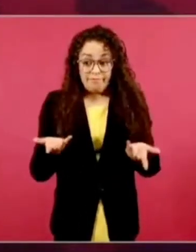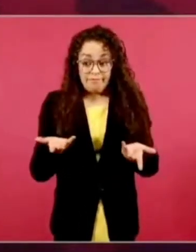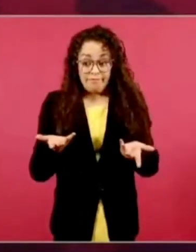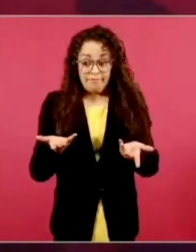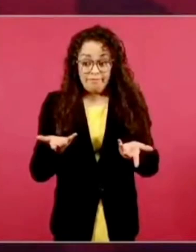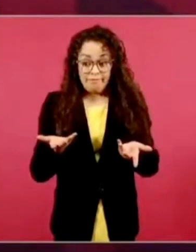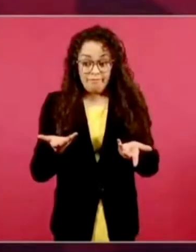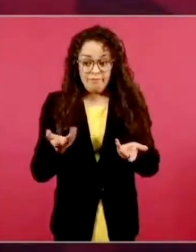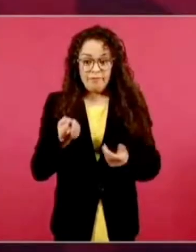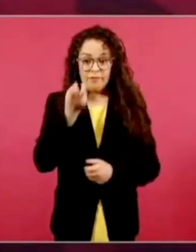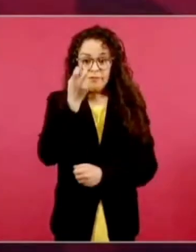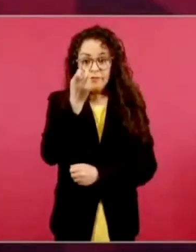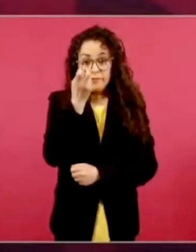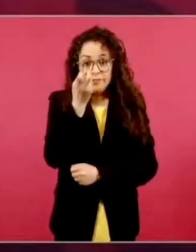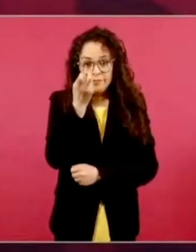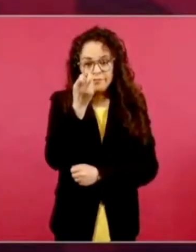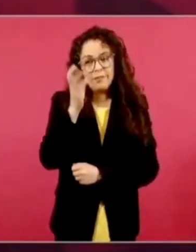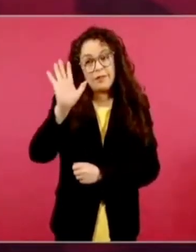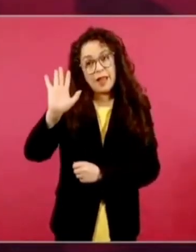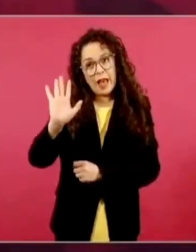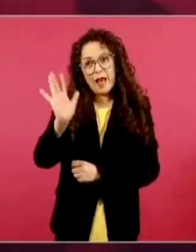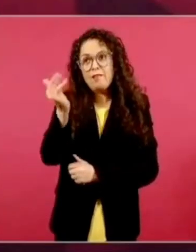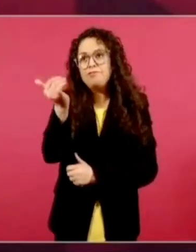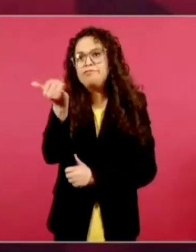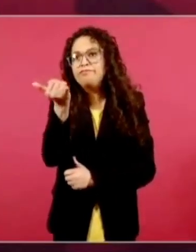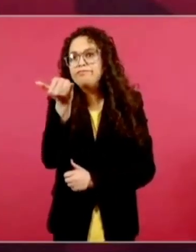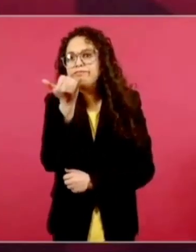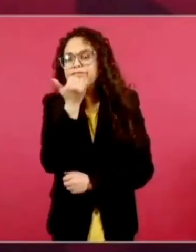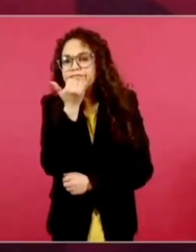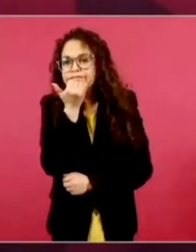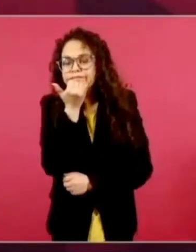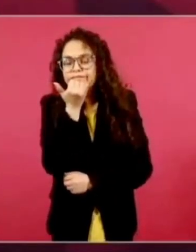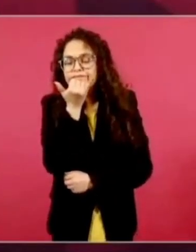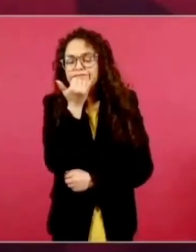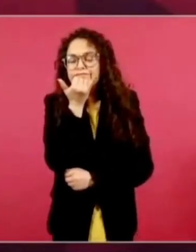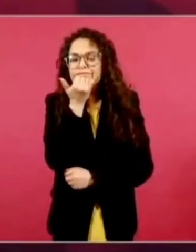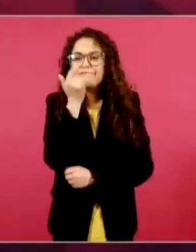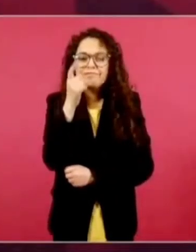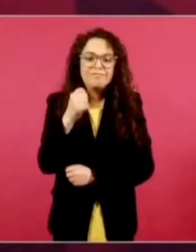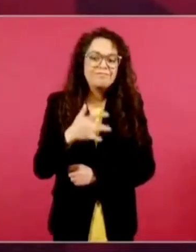Entonces ofrezco disculpa. Es lo mismo